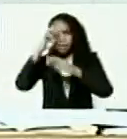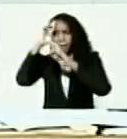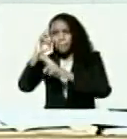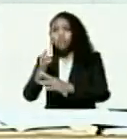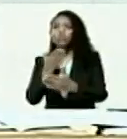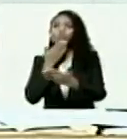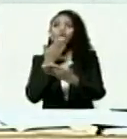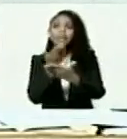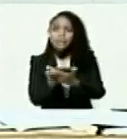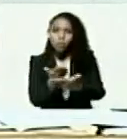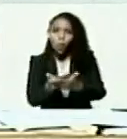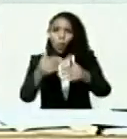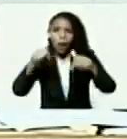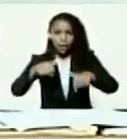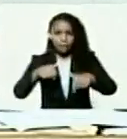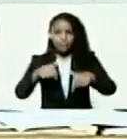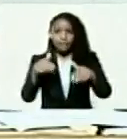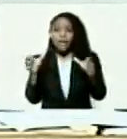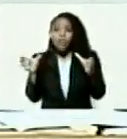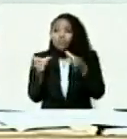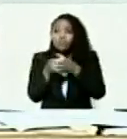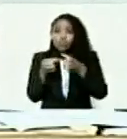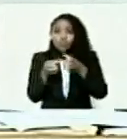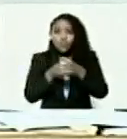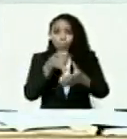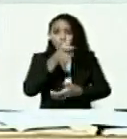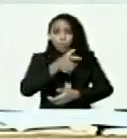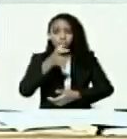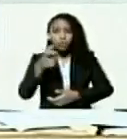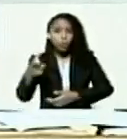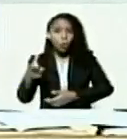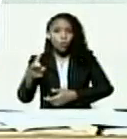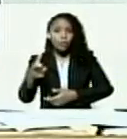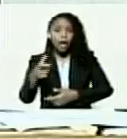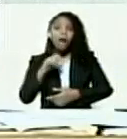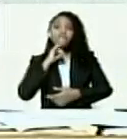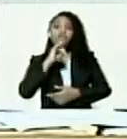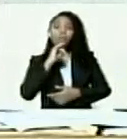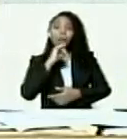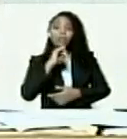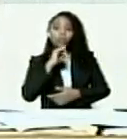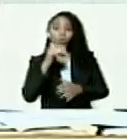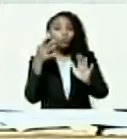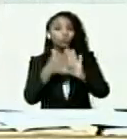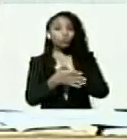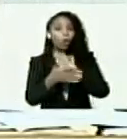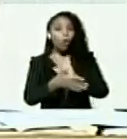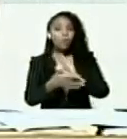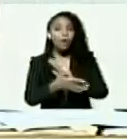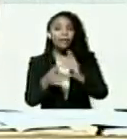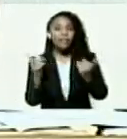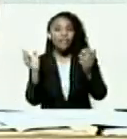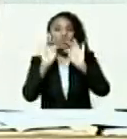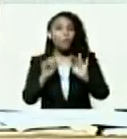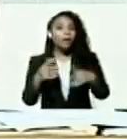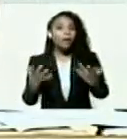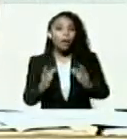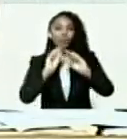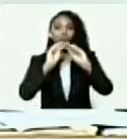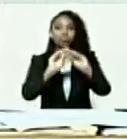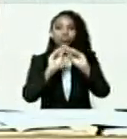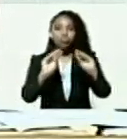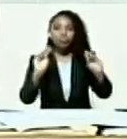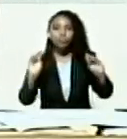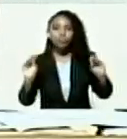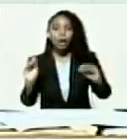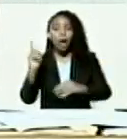solicitar a esta honorable Cámara una moción de información a modo de informarle a